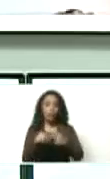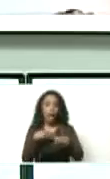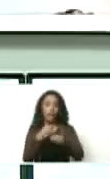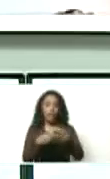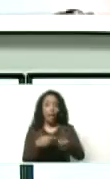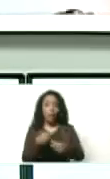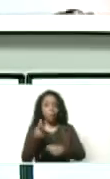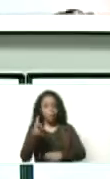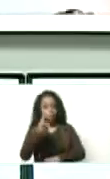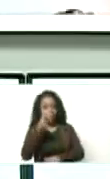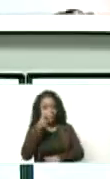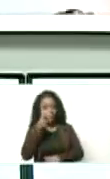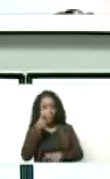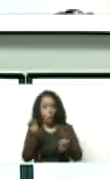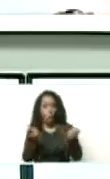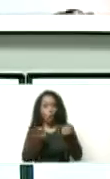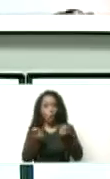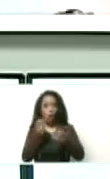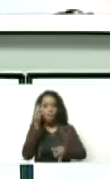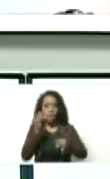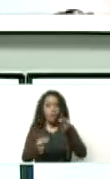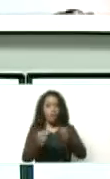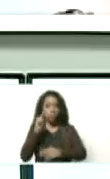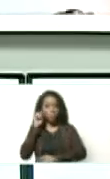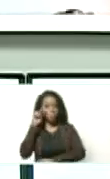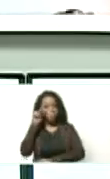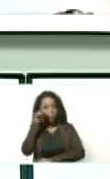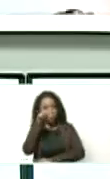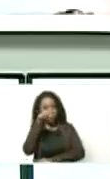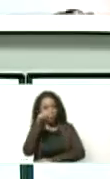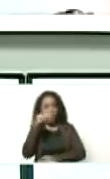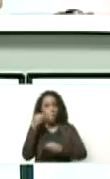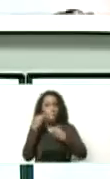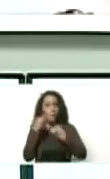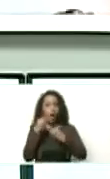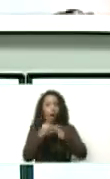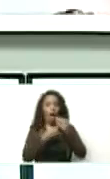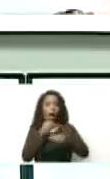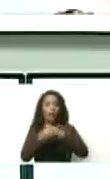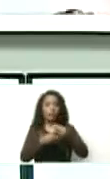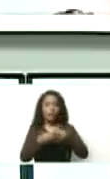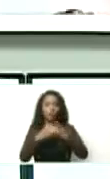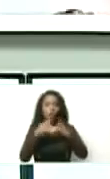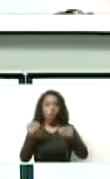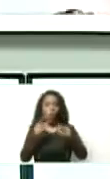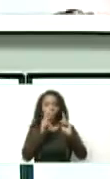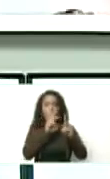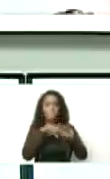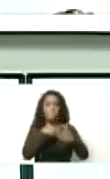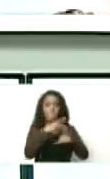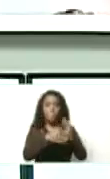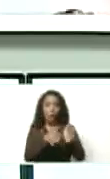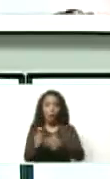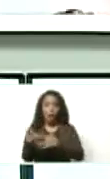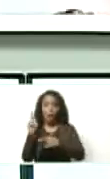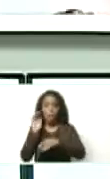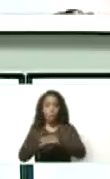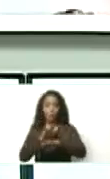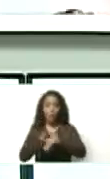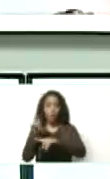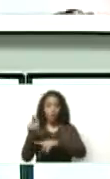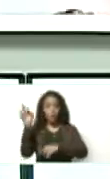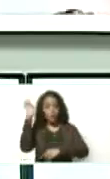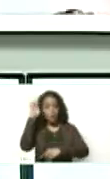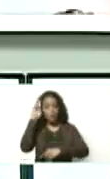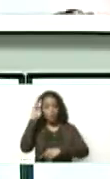seguimiento, control, fiscalización para garantizar todos los planes. Es por eso que por las